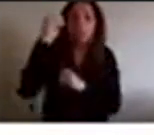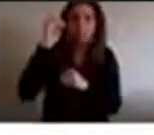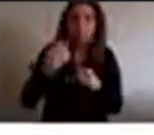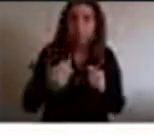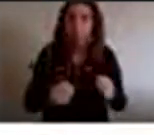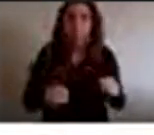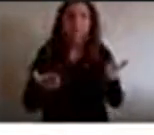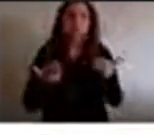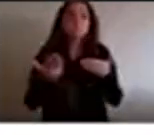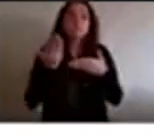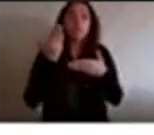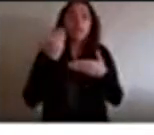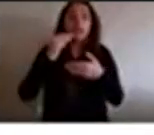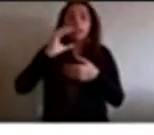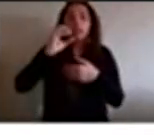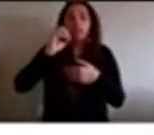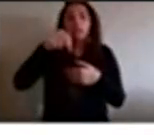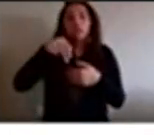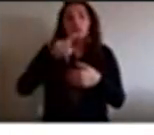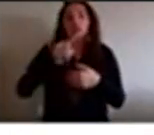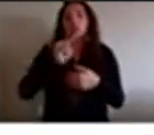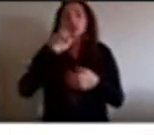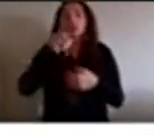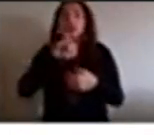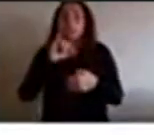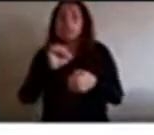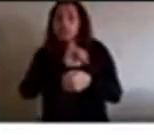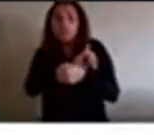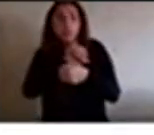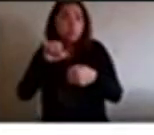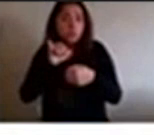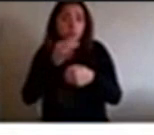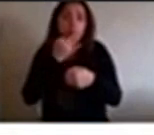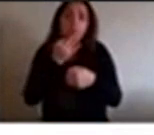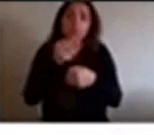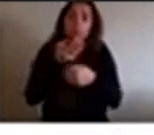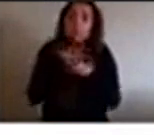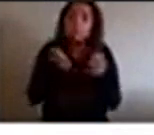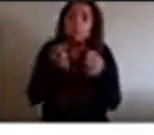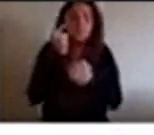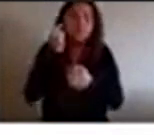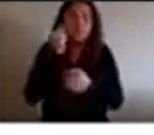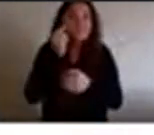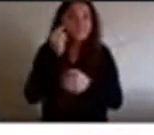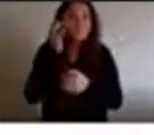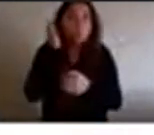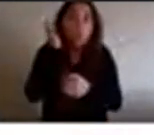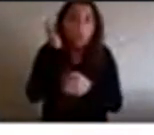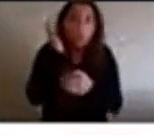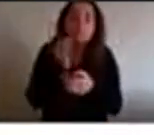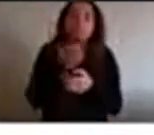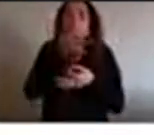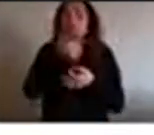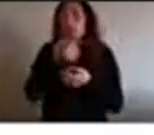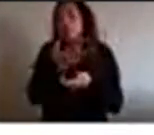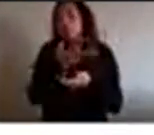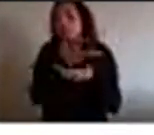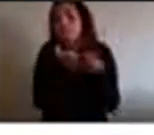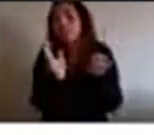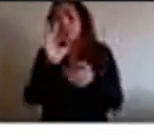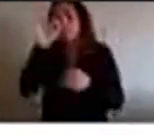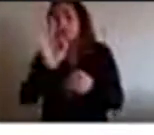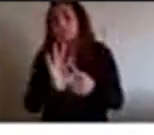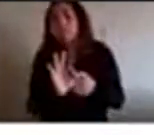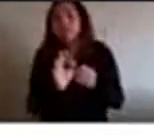Constanza Prilois, del Ministerio del Trabajo, posteriormente va a dar algunas estadísticas y algunas cifras, pero hoy día yo solo les